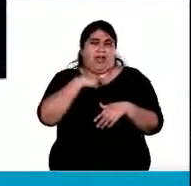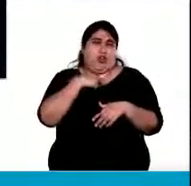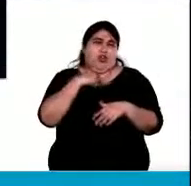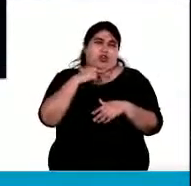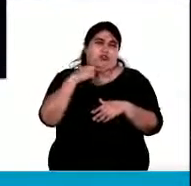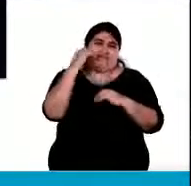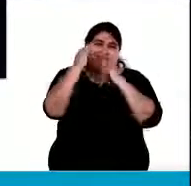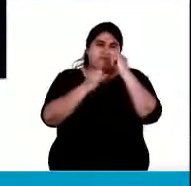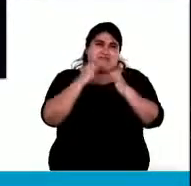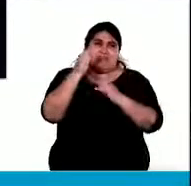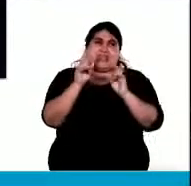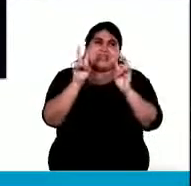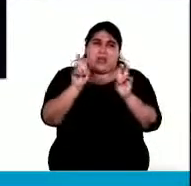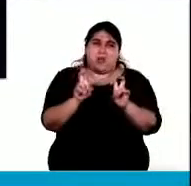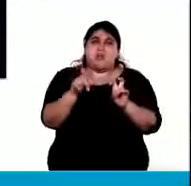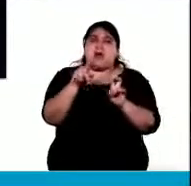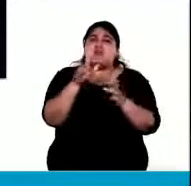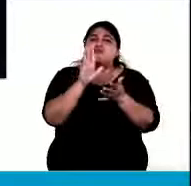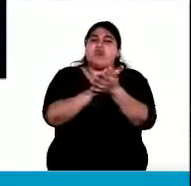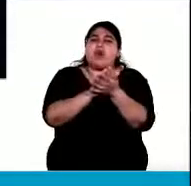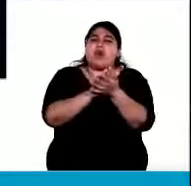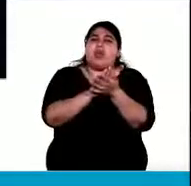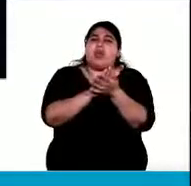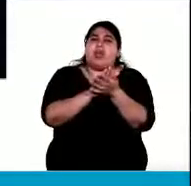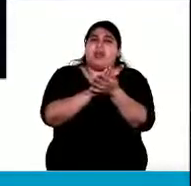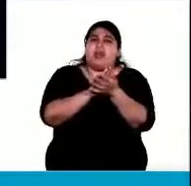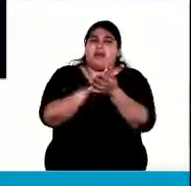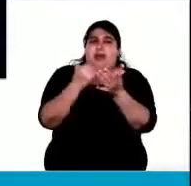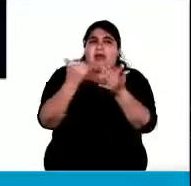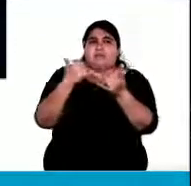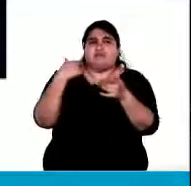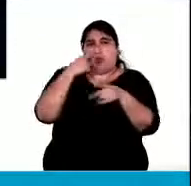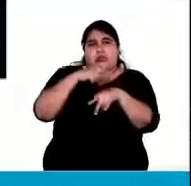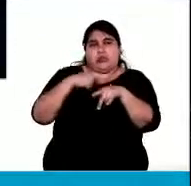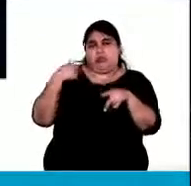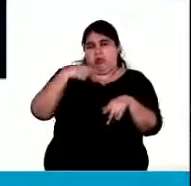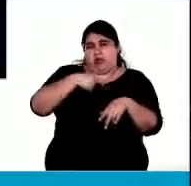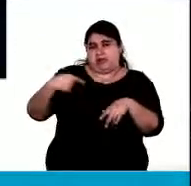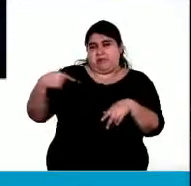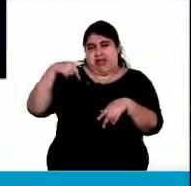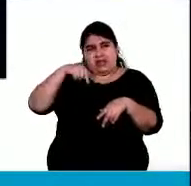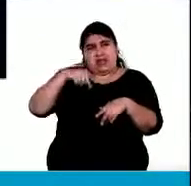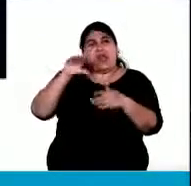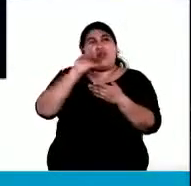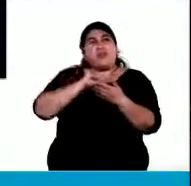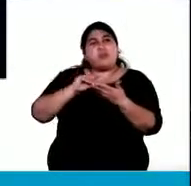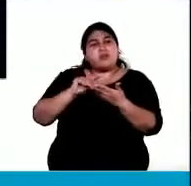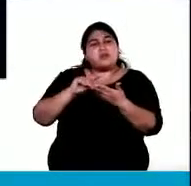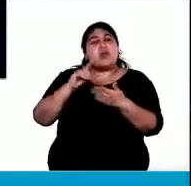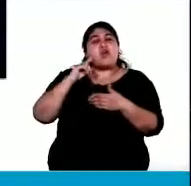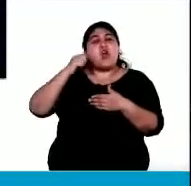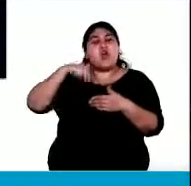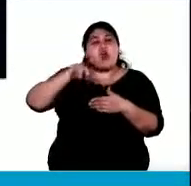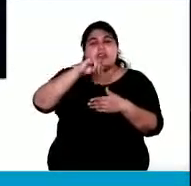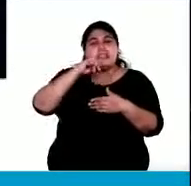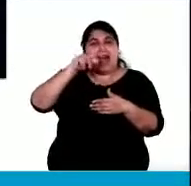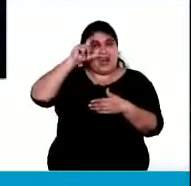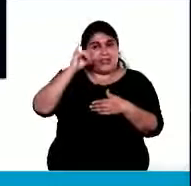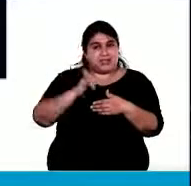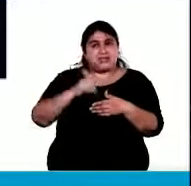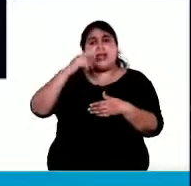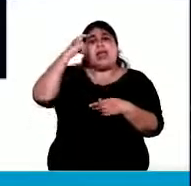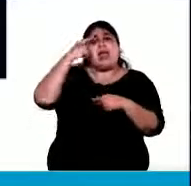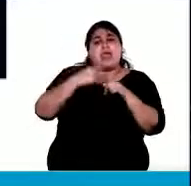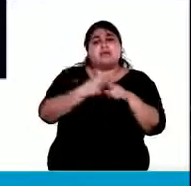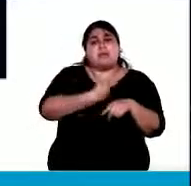referirme a las cuestiones que sucedieron estas semanas. La diputada Susana González decía que el